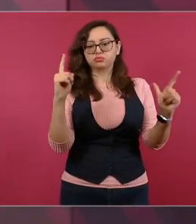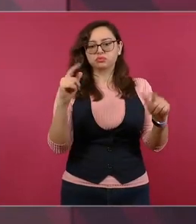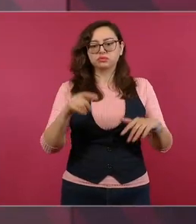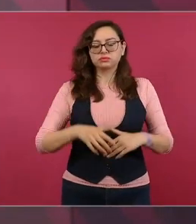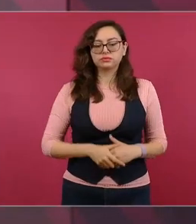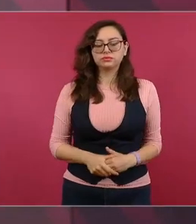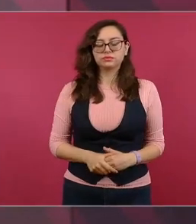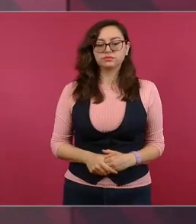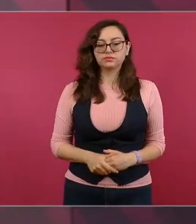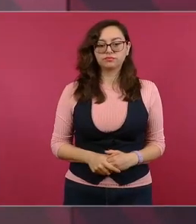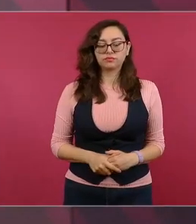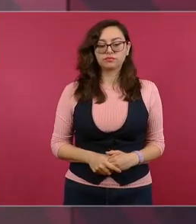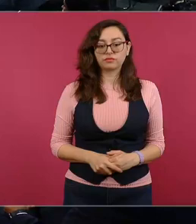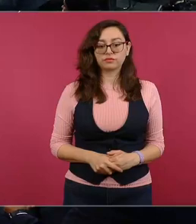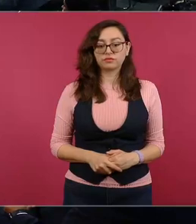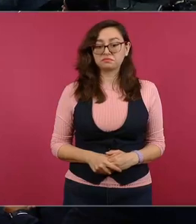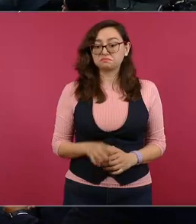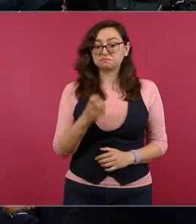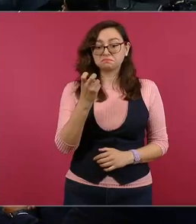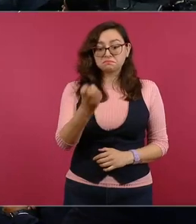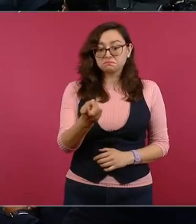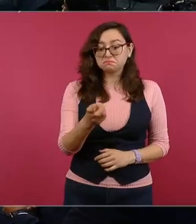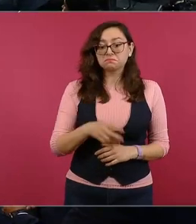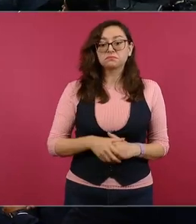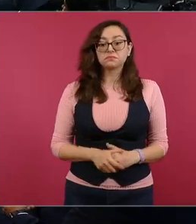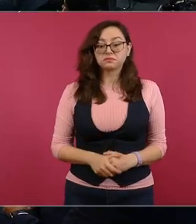exprese Y eso es